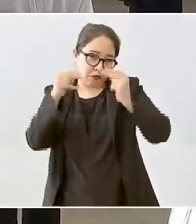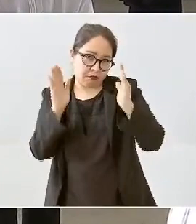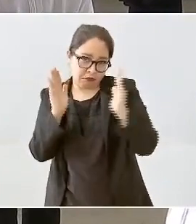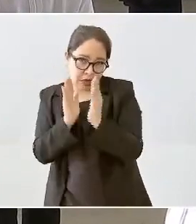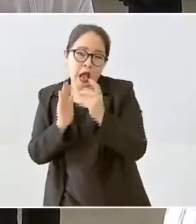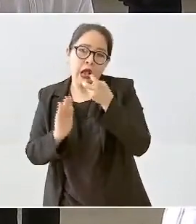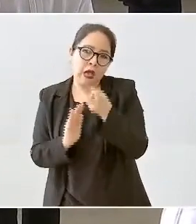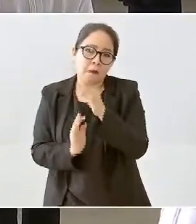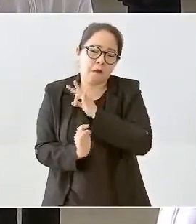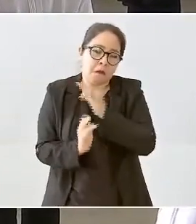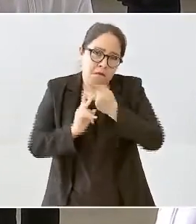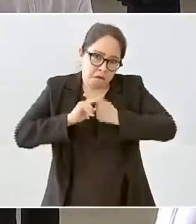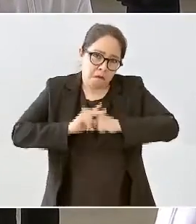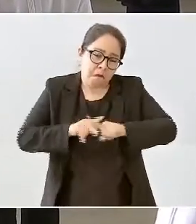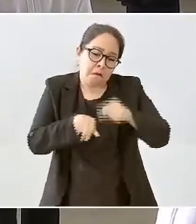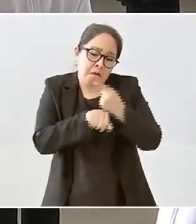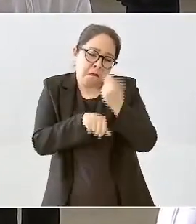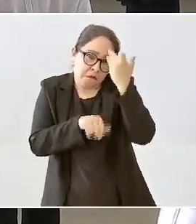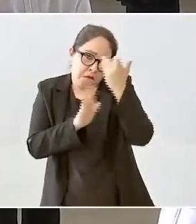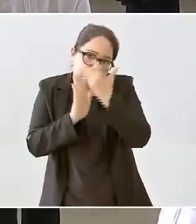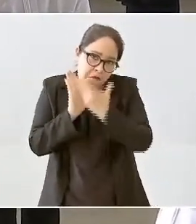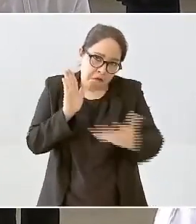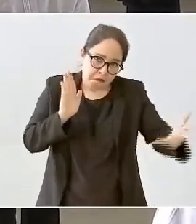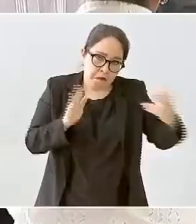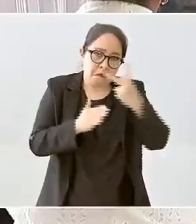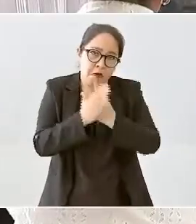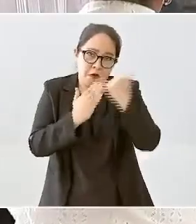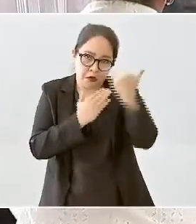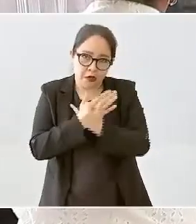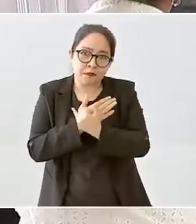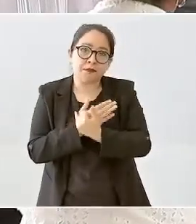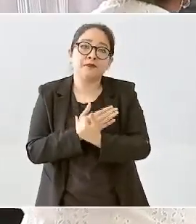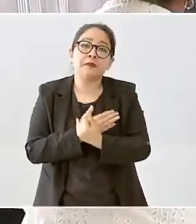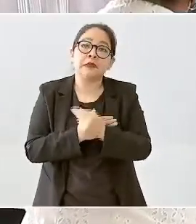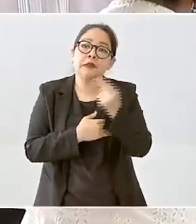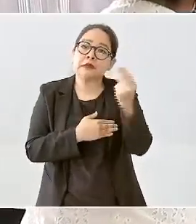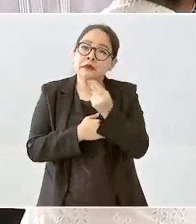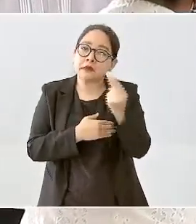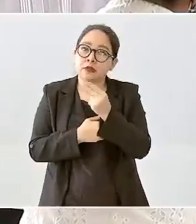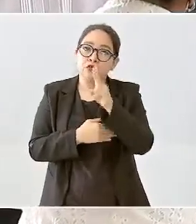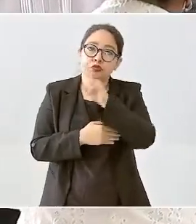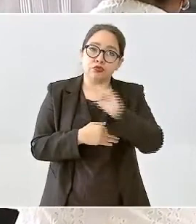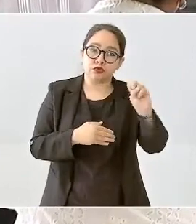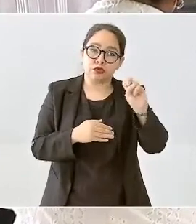podemos arrancar en una primera etapa el proyecto de contenedores, y requerimos una inversión de